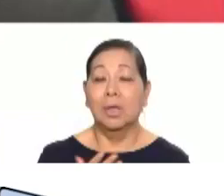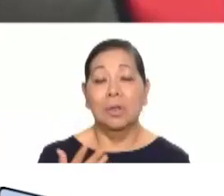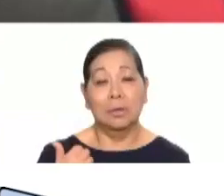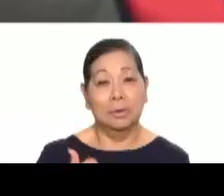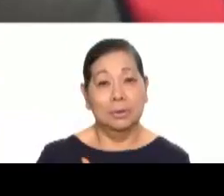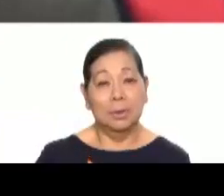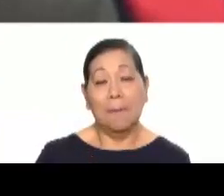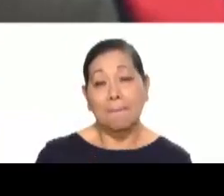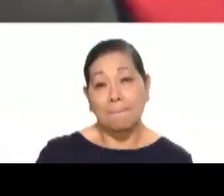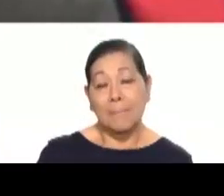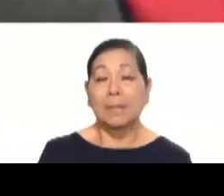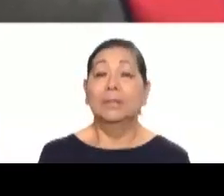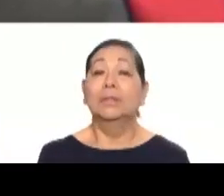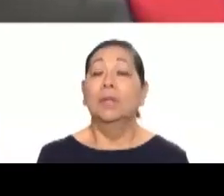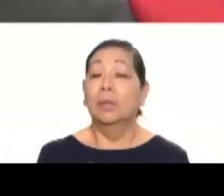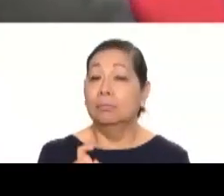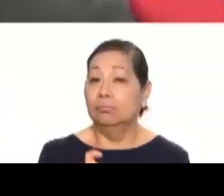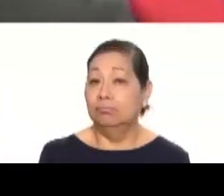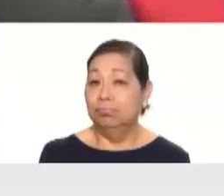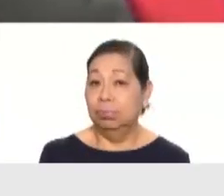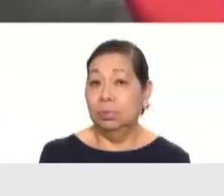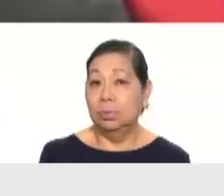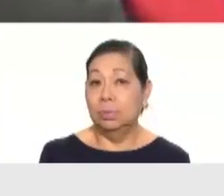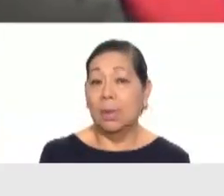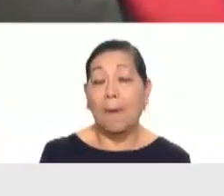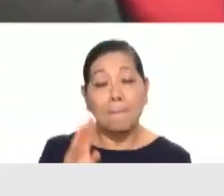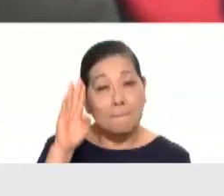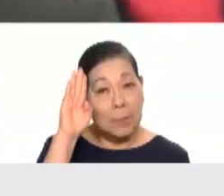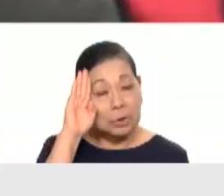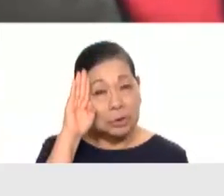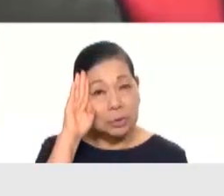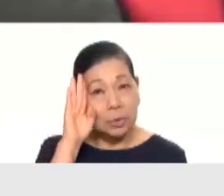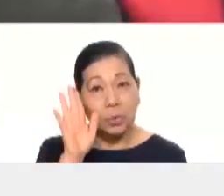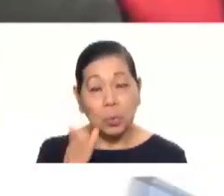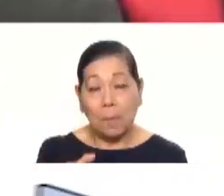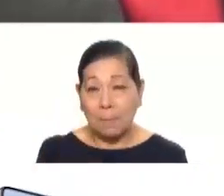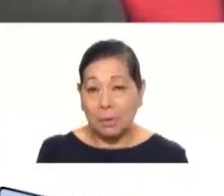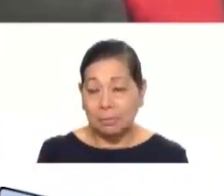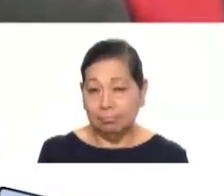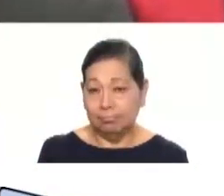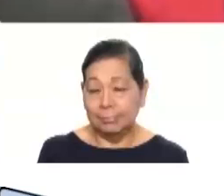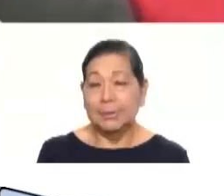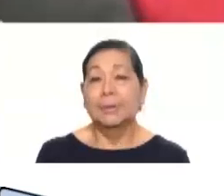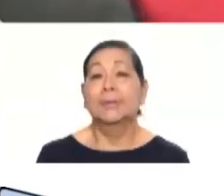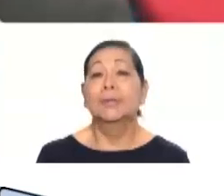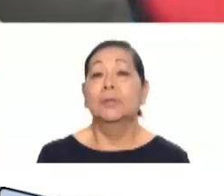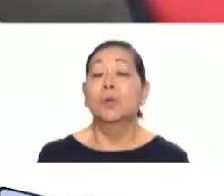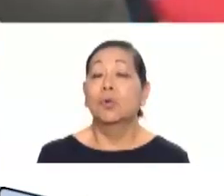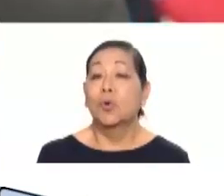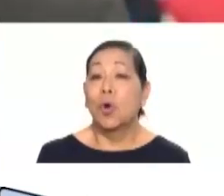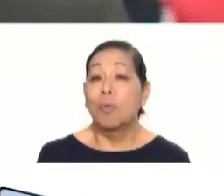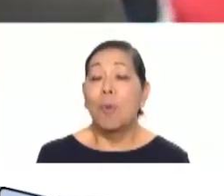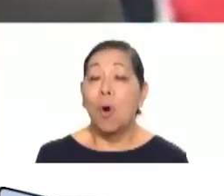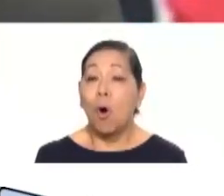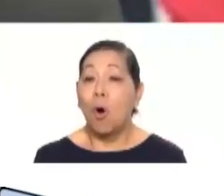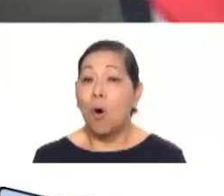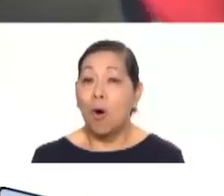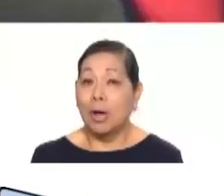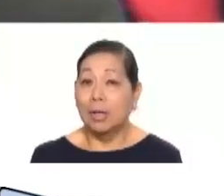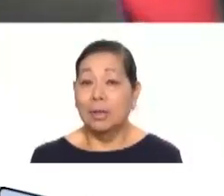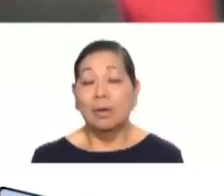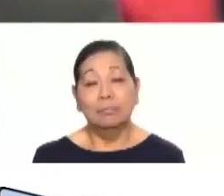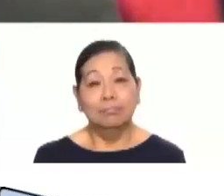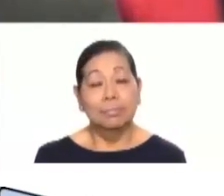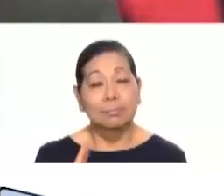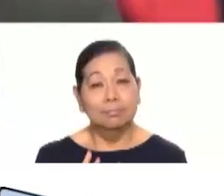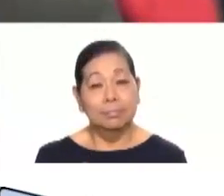nosotros reorientar, como lo está haciendo el Ministerio del Interior, incrementando la capacidad de nuestra Policía Nacional en